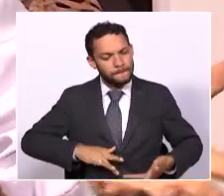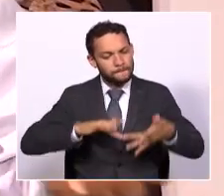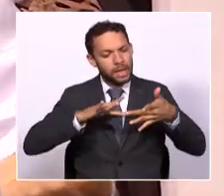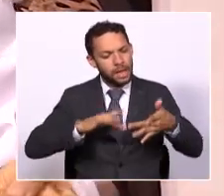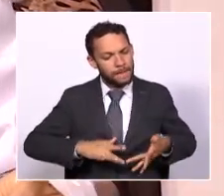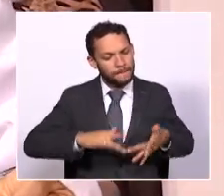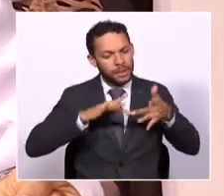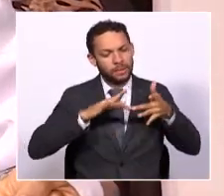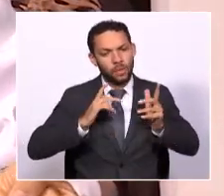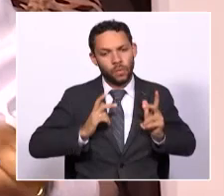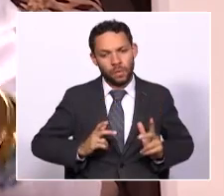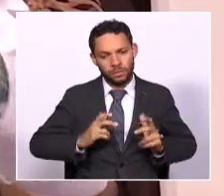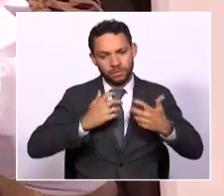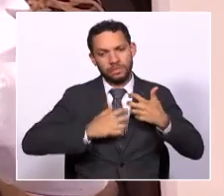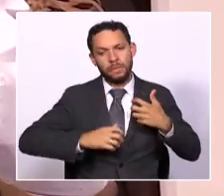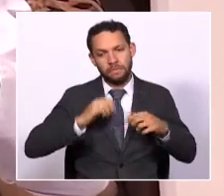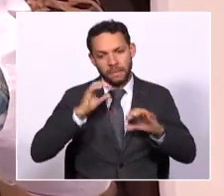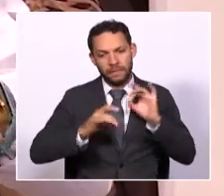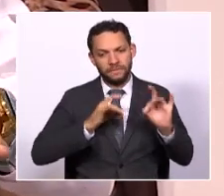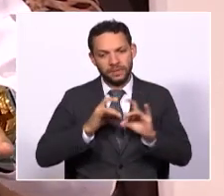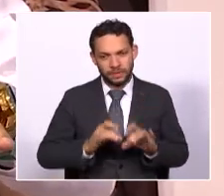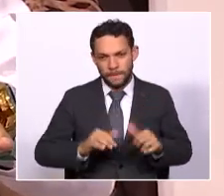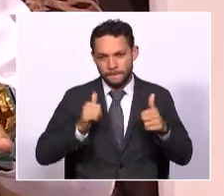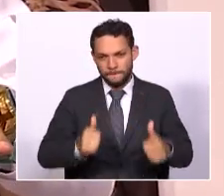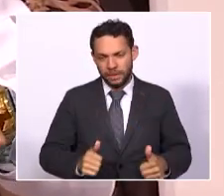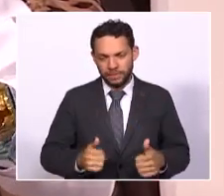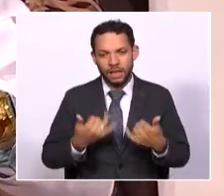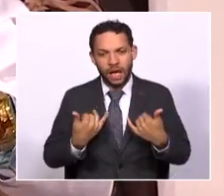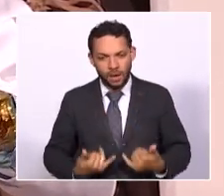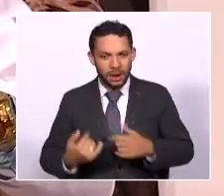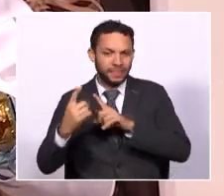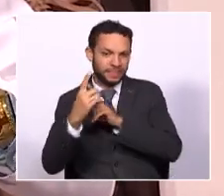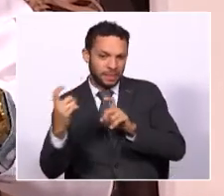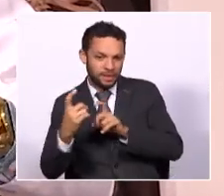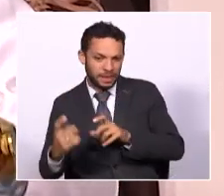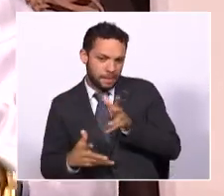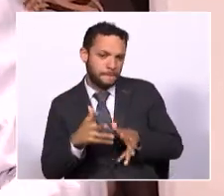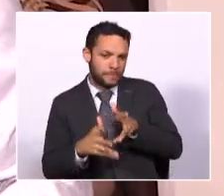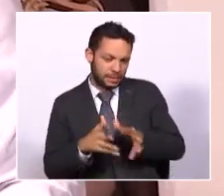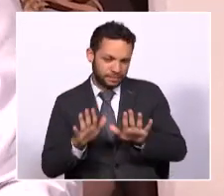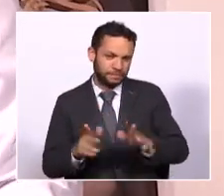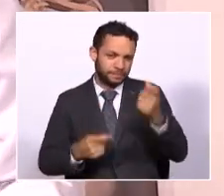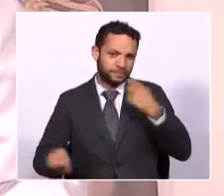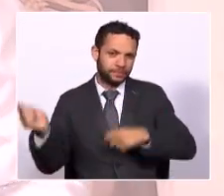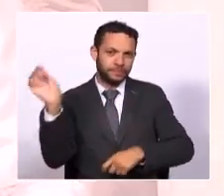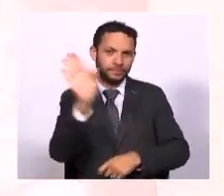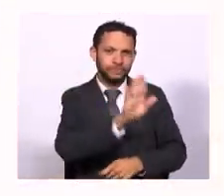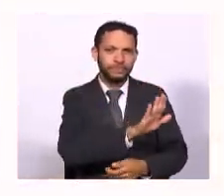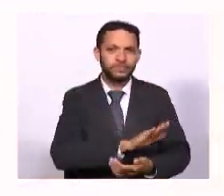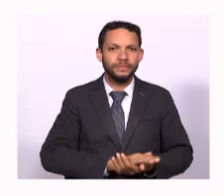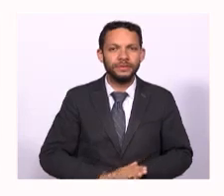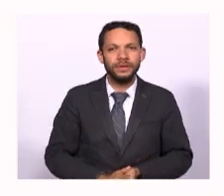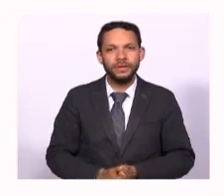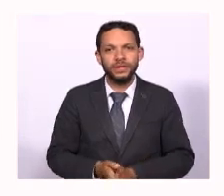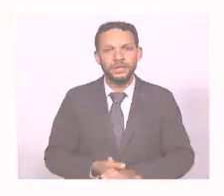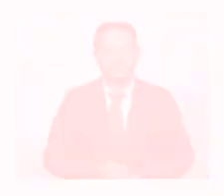anatómica que se puede recuperar. Vamos a ver diferentes técnicas de quiropraxia. Ya regresamos.